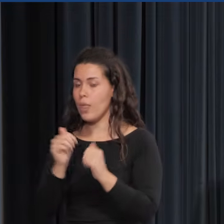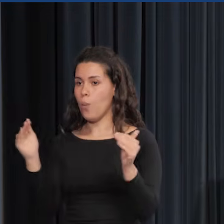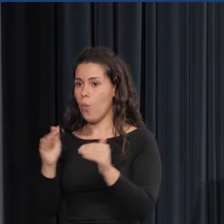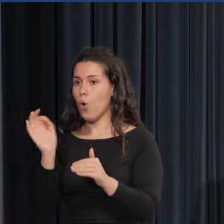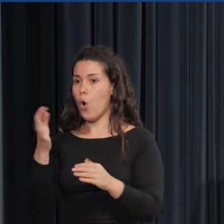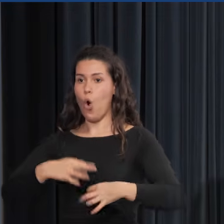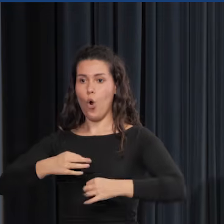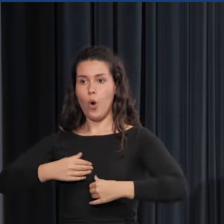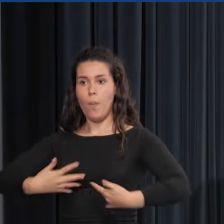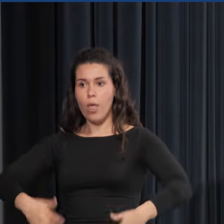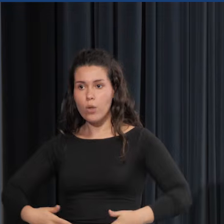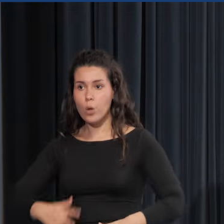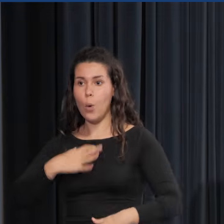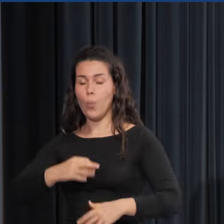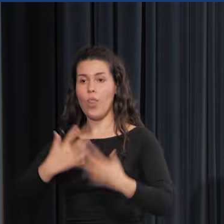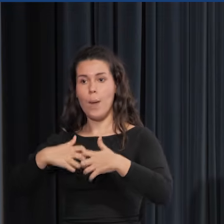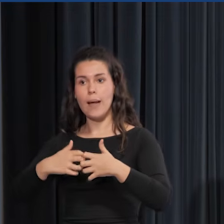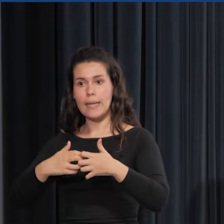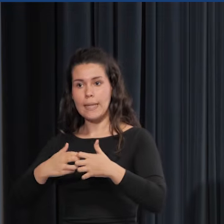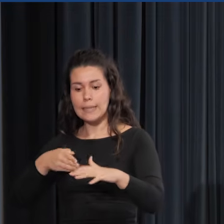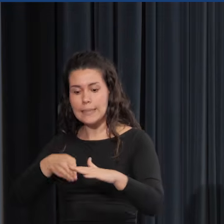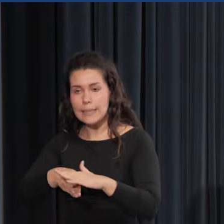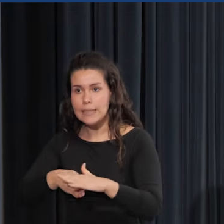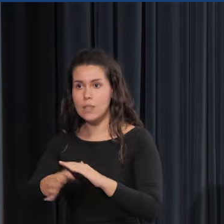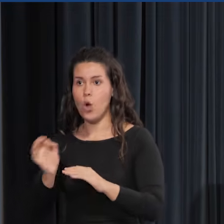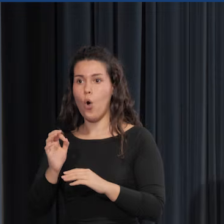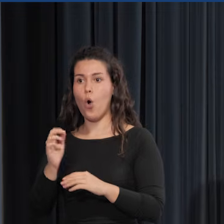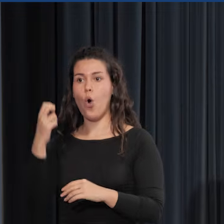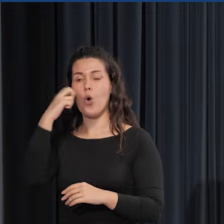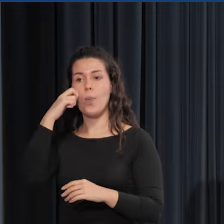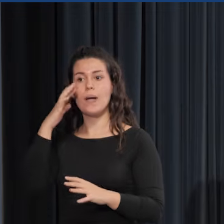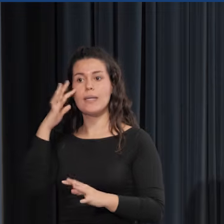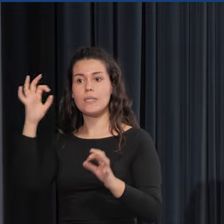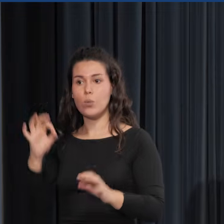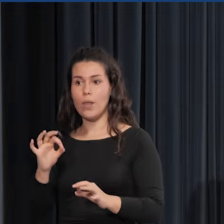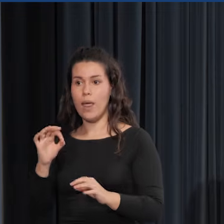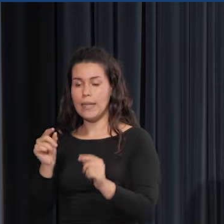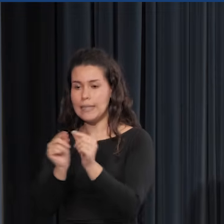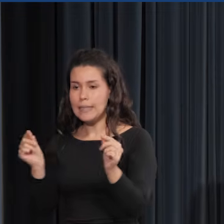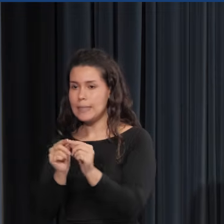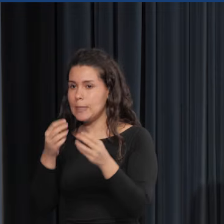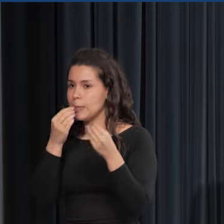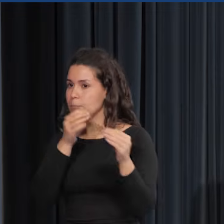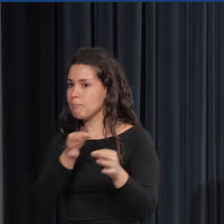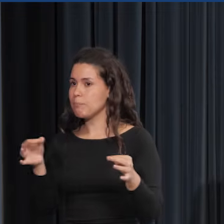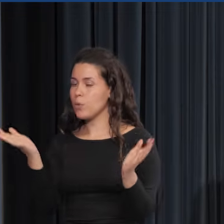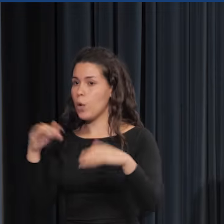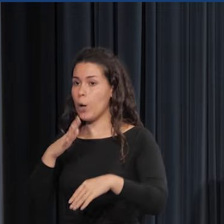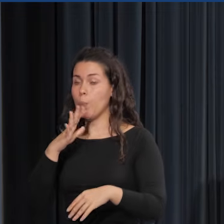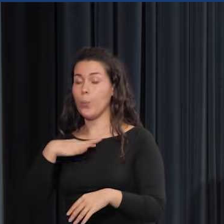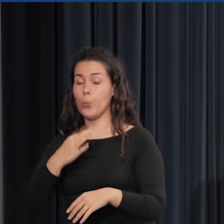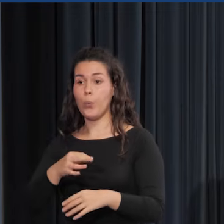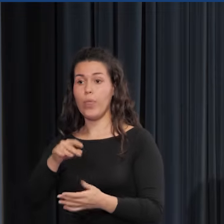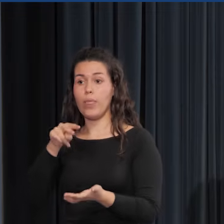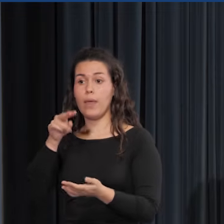suelta, se pueden quedar atrapados en la maquinaria, o si el calzado de seguridad no es de una talla adecuada y provoca que las mujeres tropiecen.